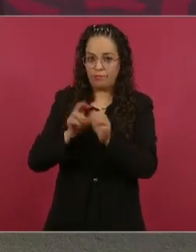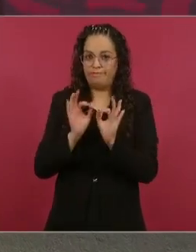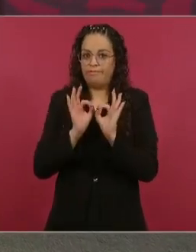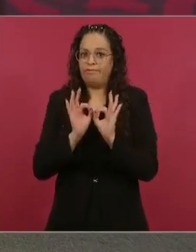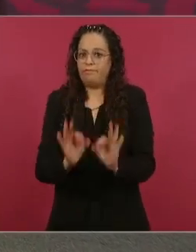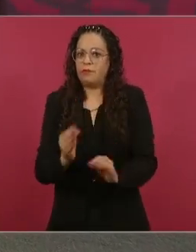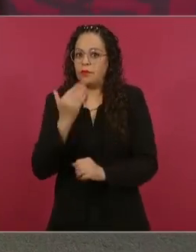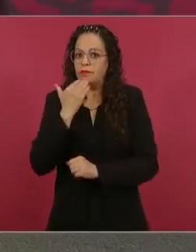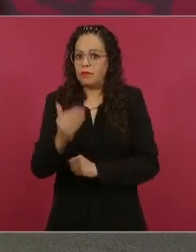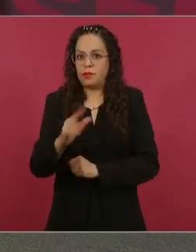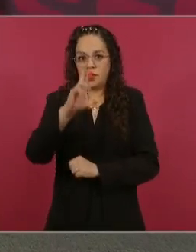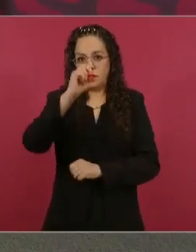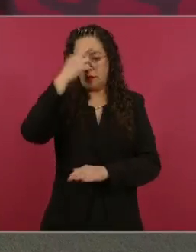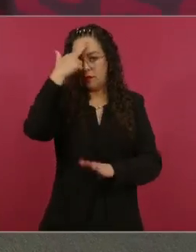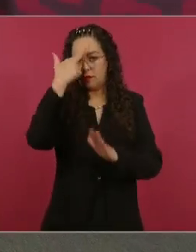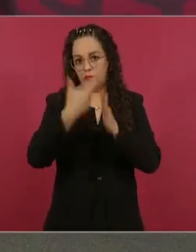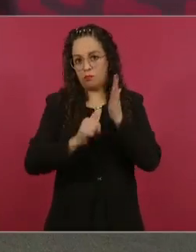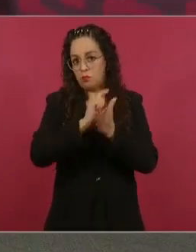moral,